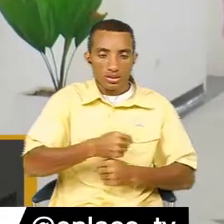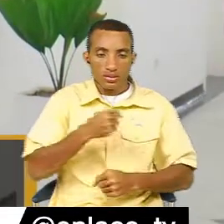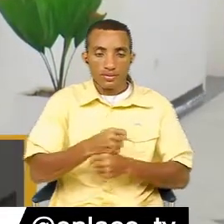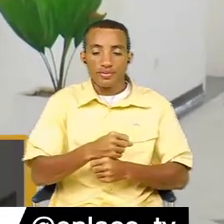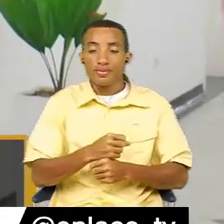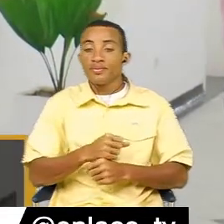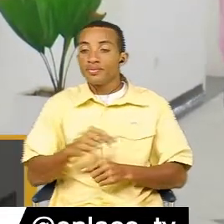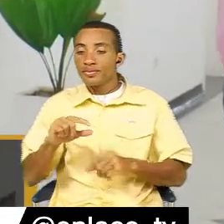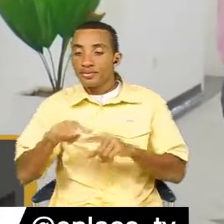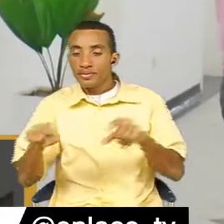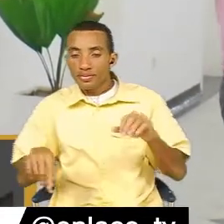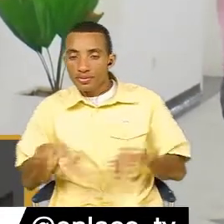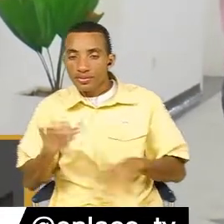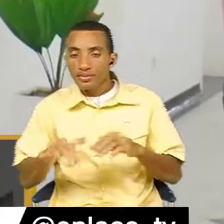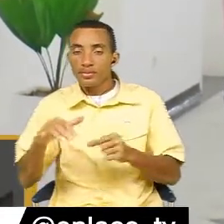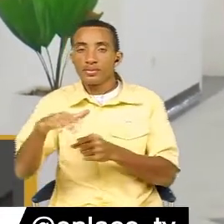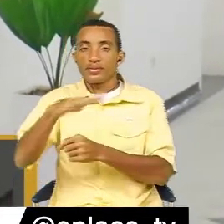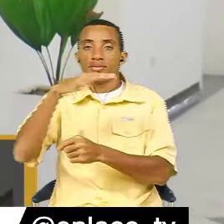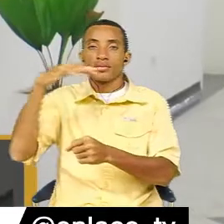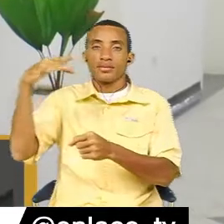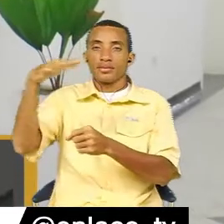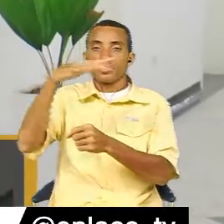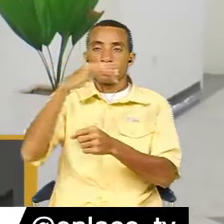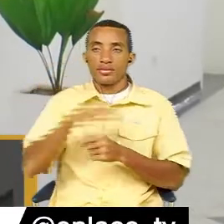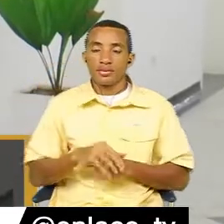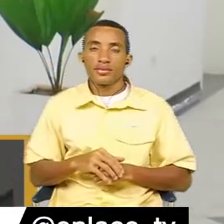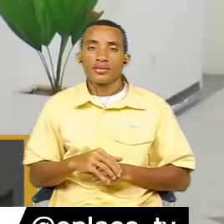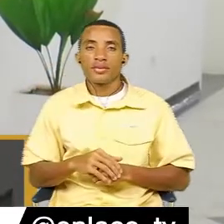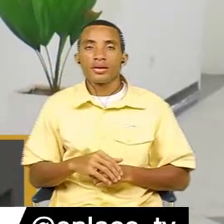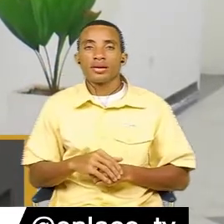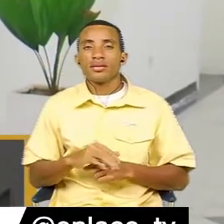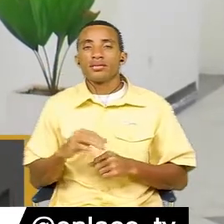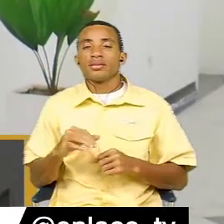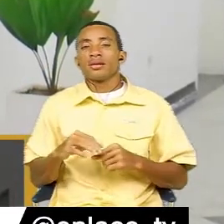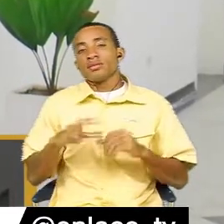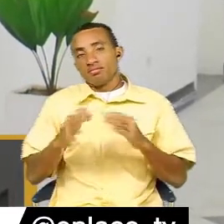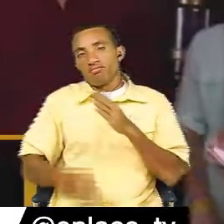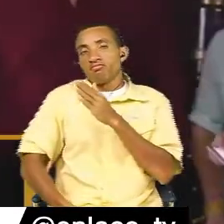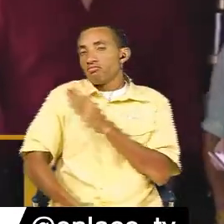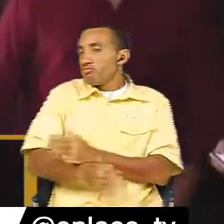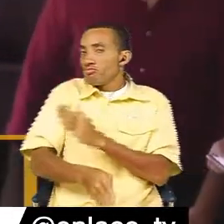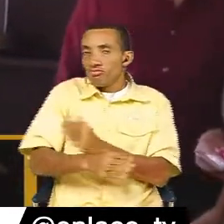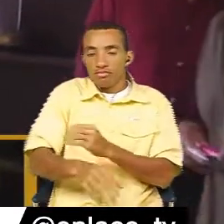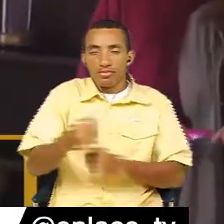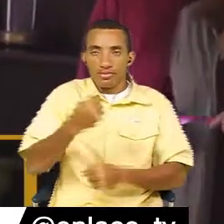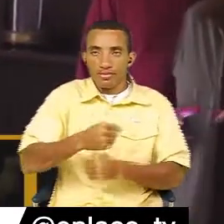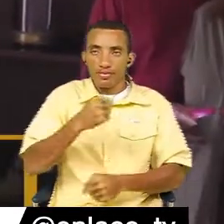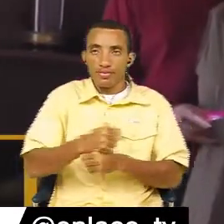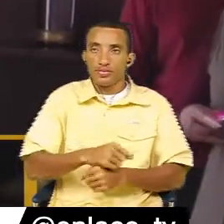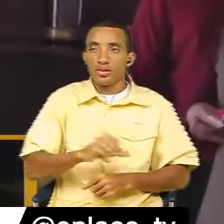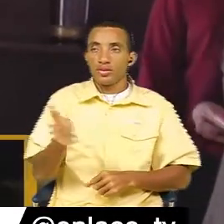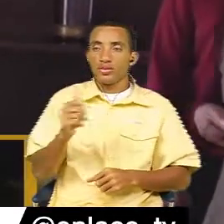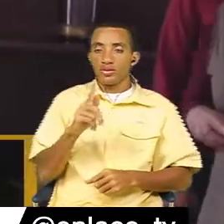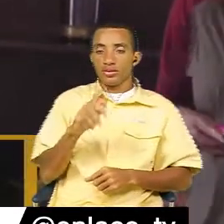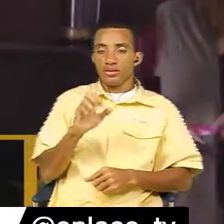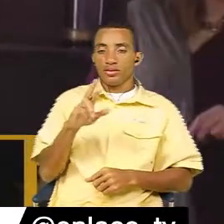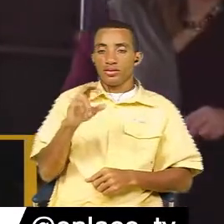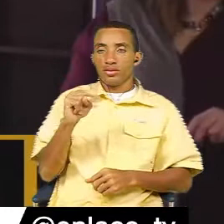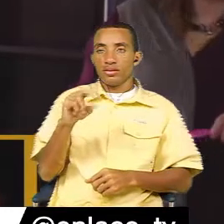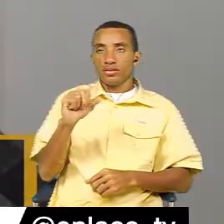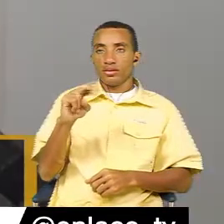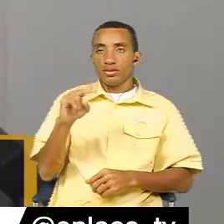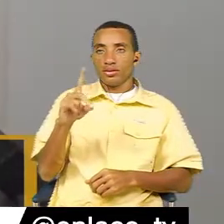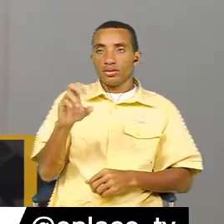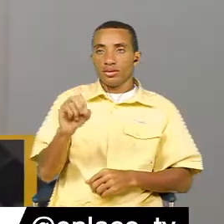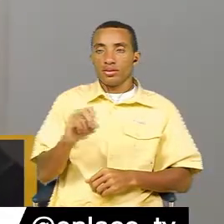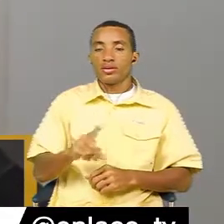Vamos a revisar todos los temas que hay y esperamos de seguir trabajando por la ciudad. Fernando Cárdenas será el nuevo secretario de Salud.